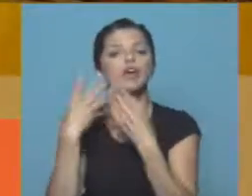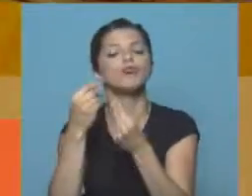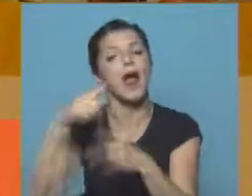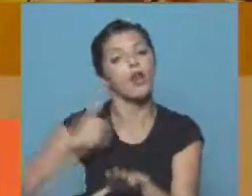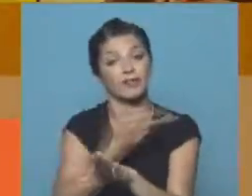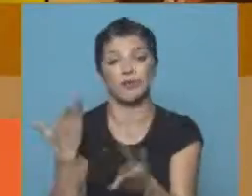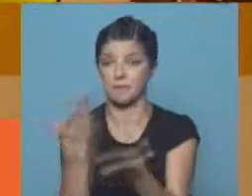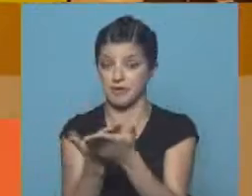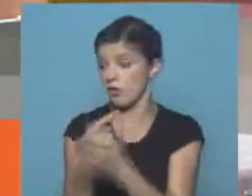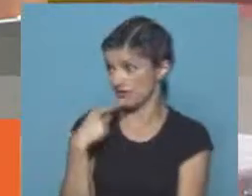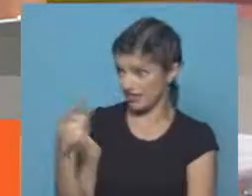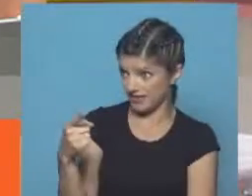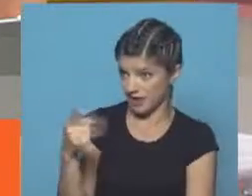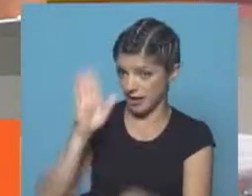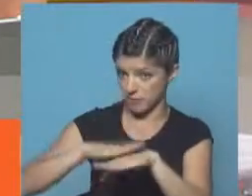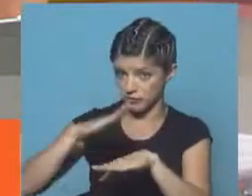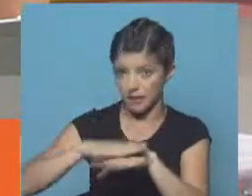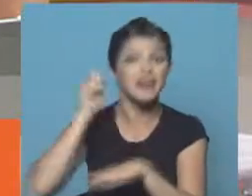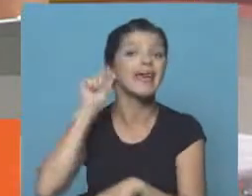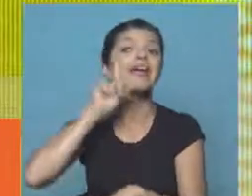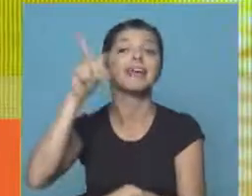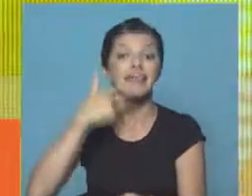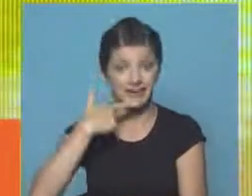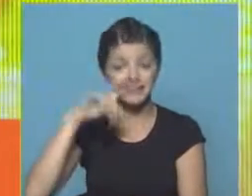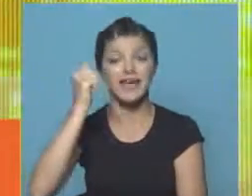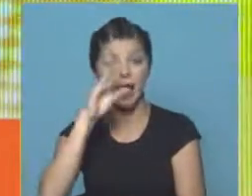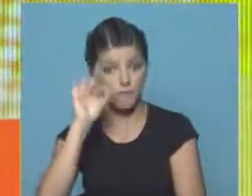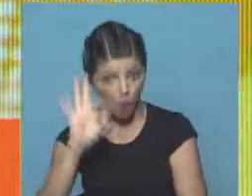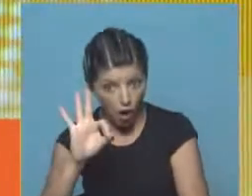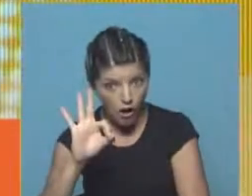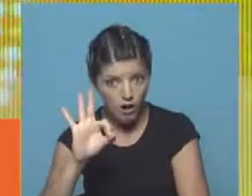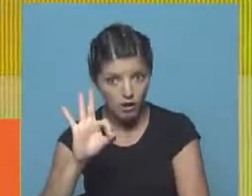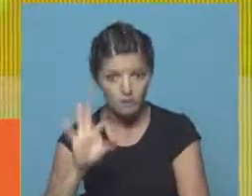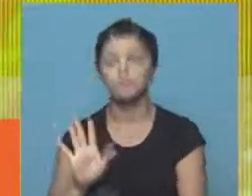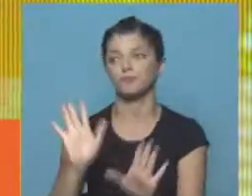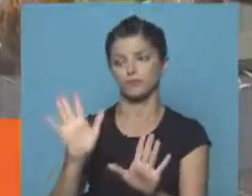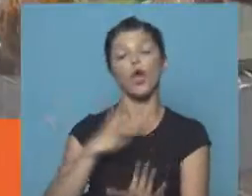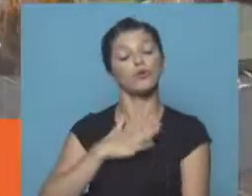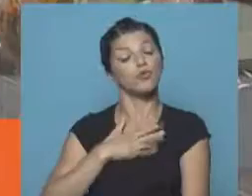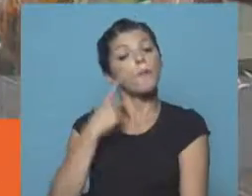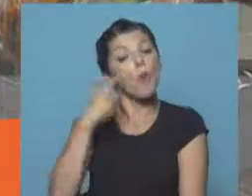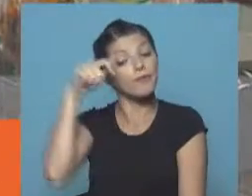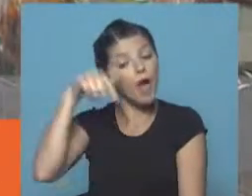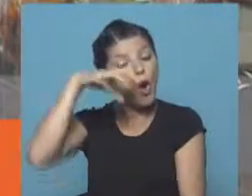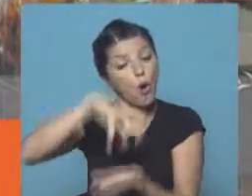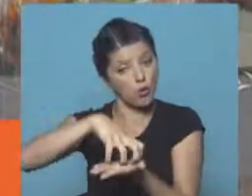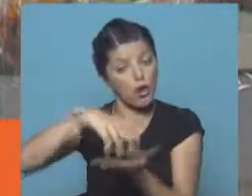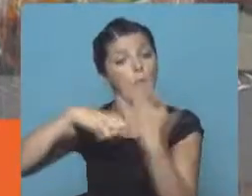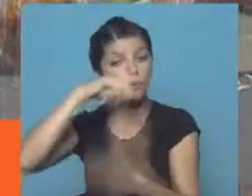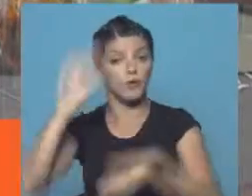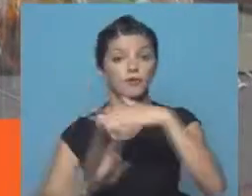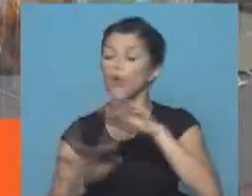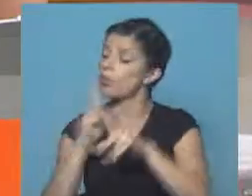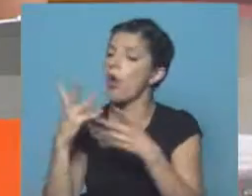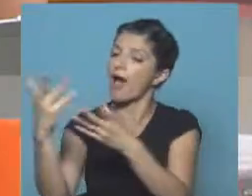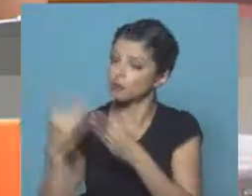está señalando la responsabilidad de Gils Carbó, concretamente. Nosotros vemos que hoy la Procuración no está, digamos, colaborando en este proceso. Pero más